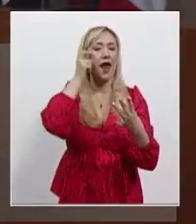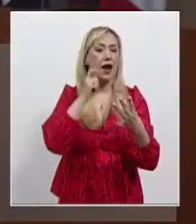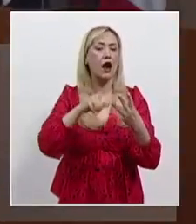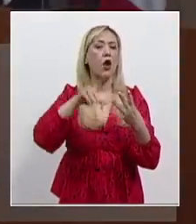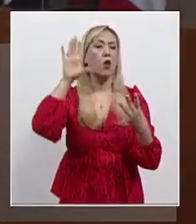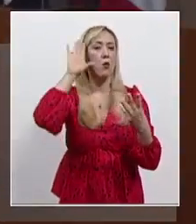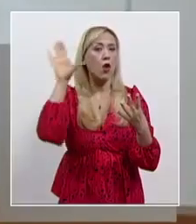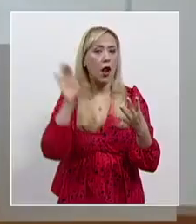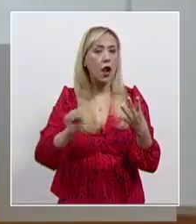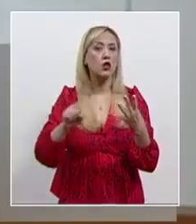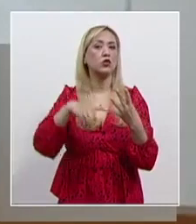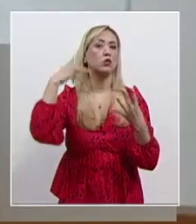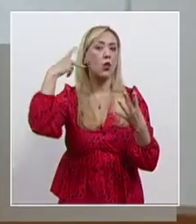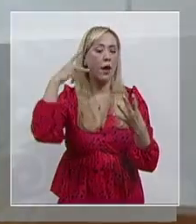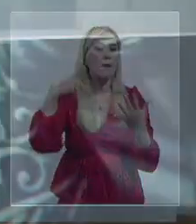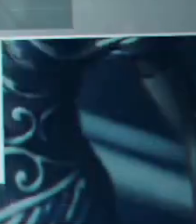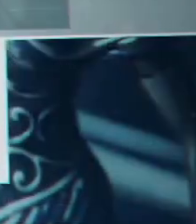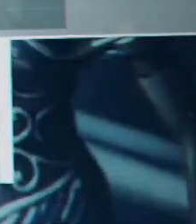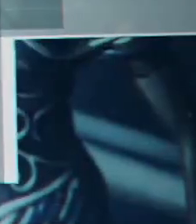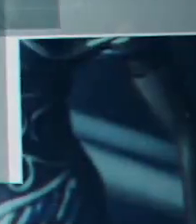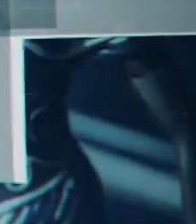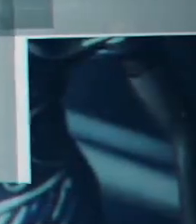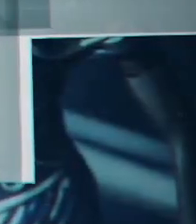y Tlaxcala.